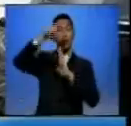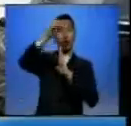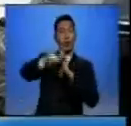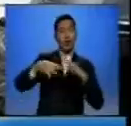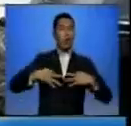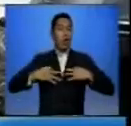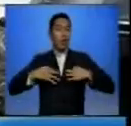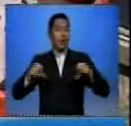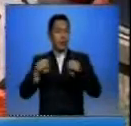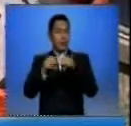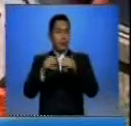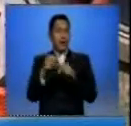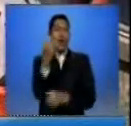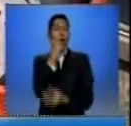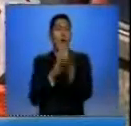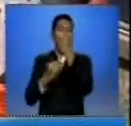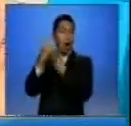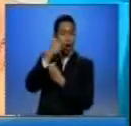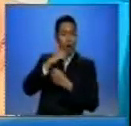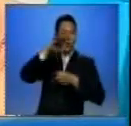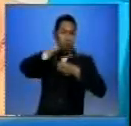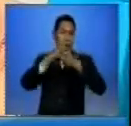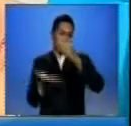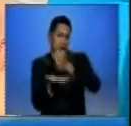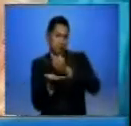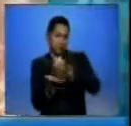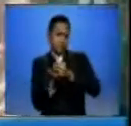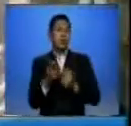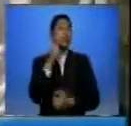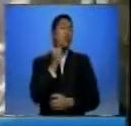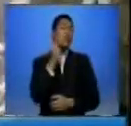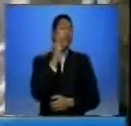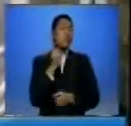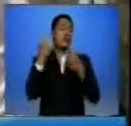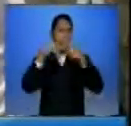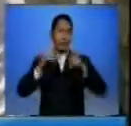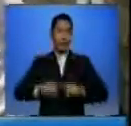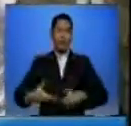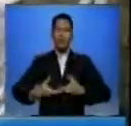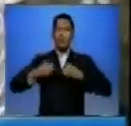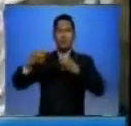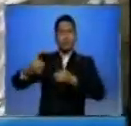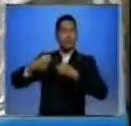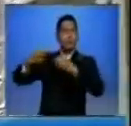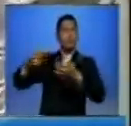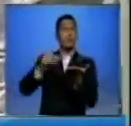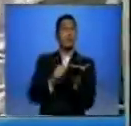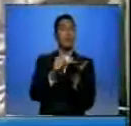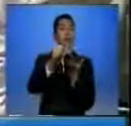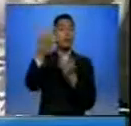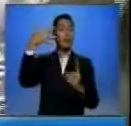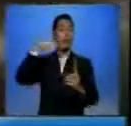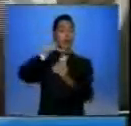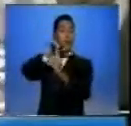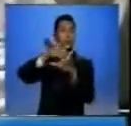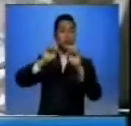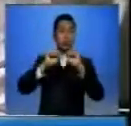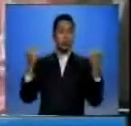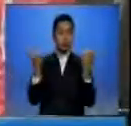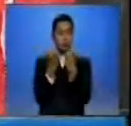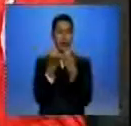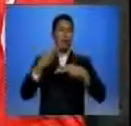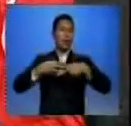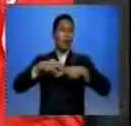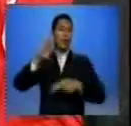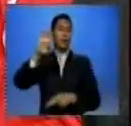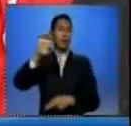ropa calzado alimento no perecible caramelos fueron entregados a la ministra de inclusión social betty tola del sector público